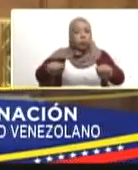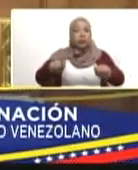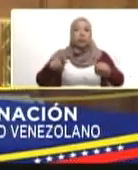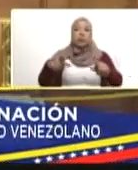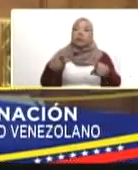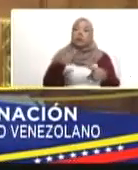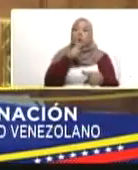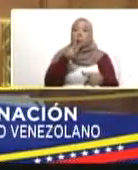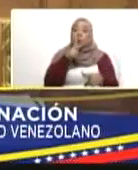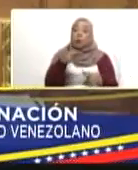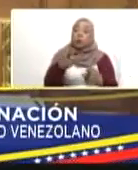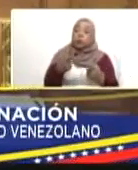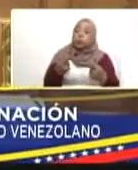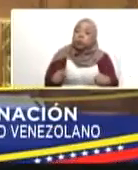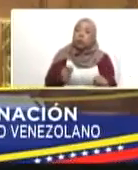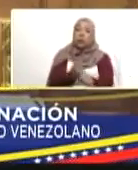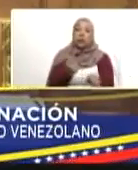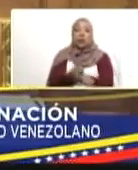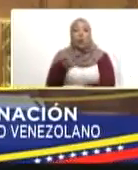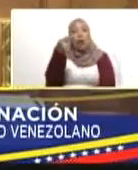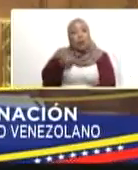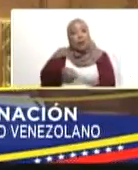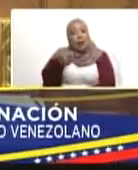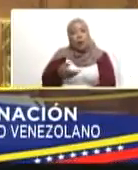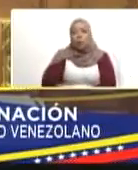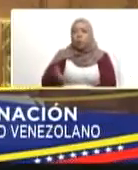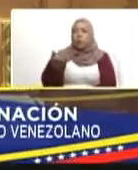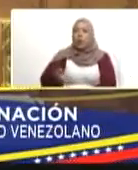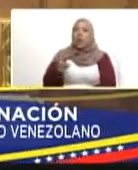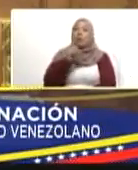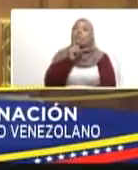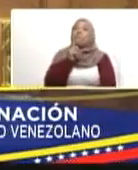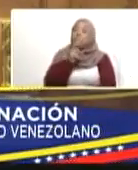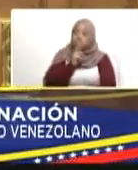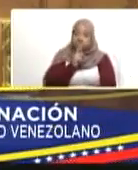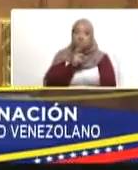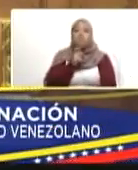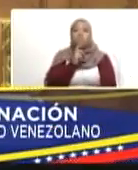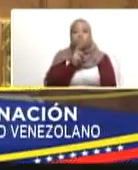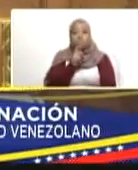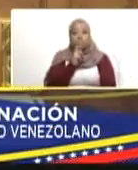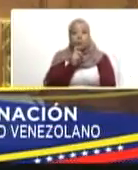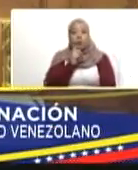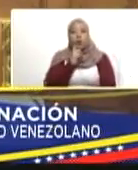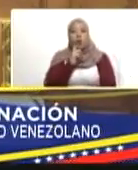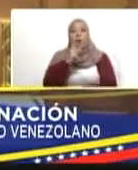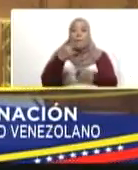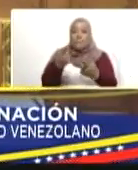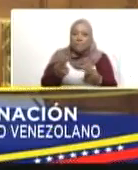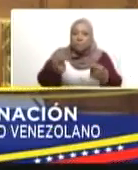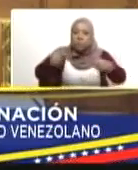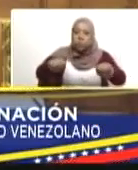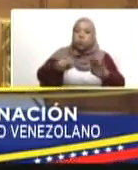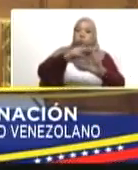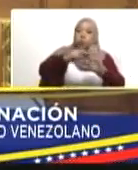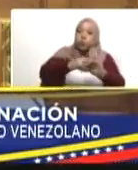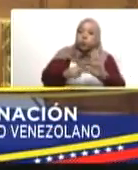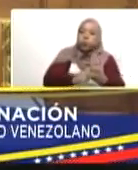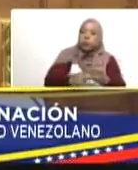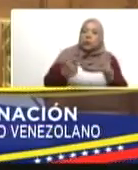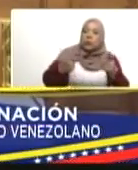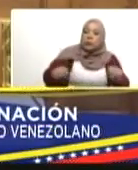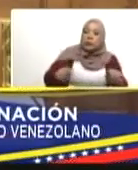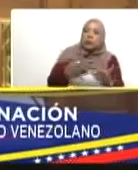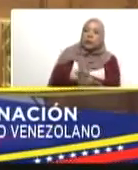perseguida además de ser la tarea prioritaria es la más difícil Toda vez que las sanciones criminales operan directamente